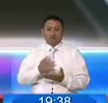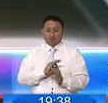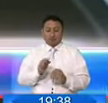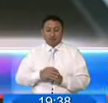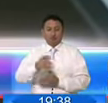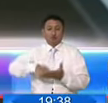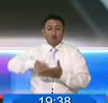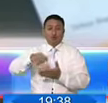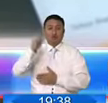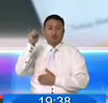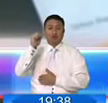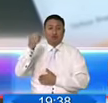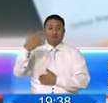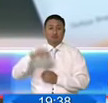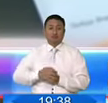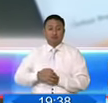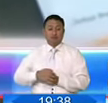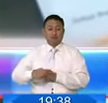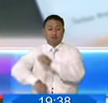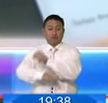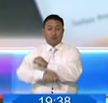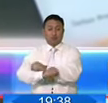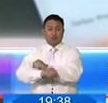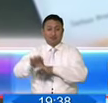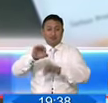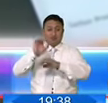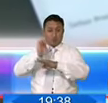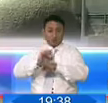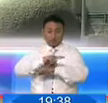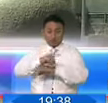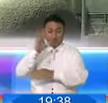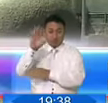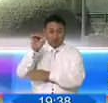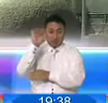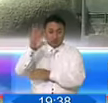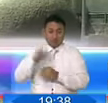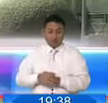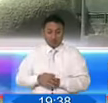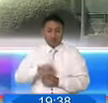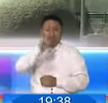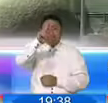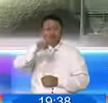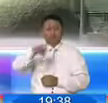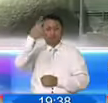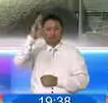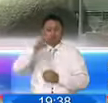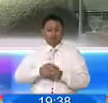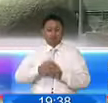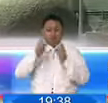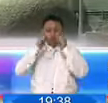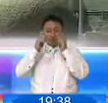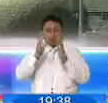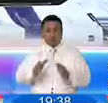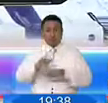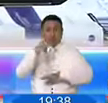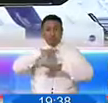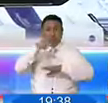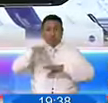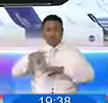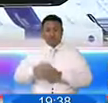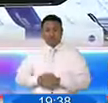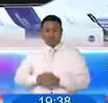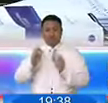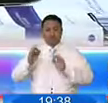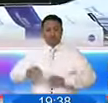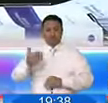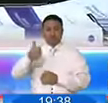contratos de los derechos de transmisión de los partidos de la selección ecuatoriana de fútbol en 2017 la fiscalía de la corte provincial de pichincha ratificaron la